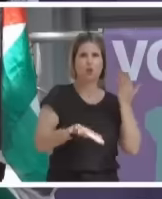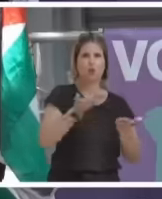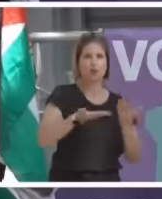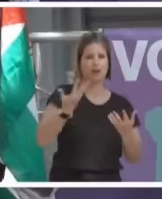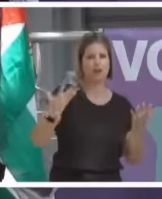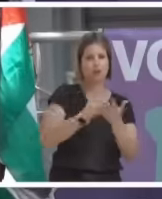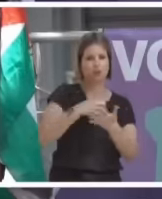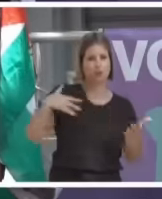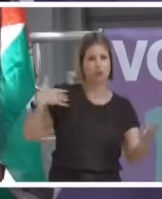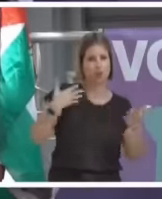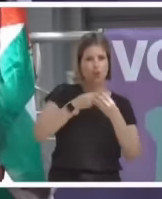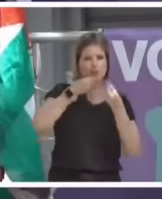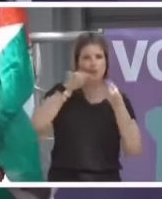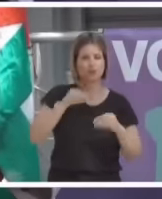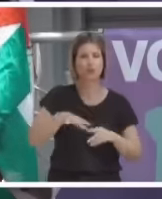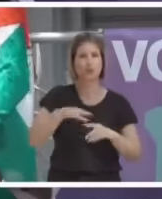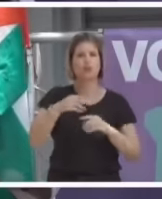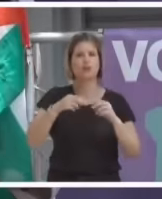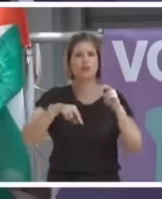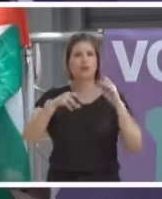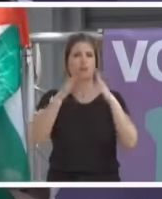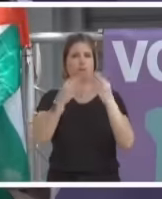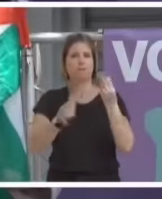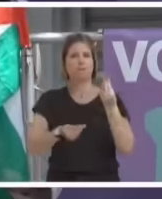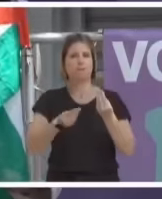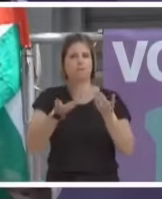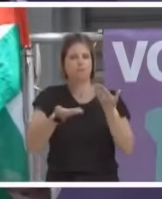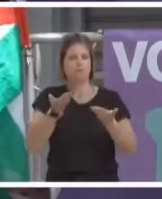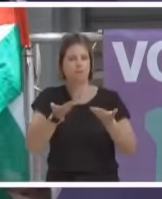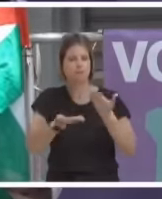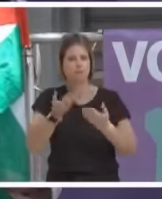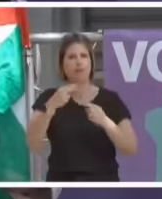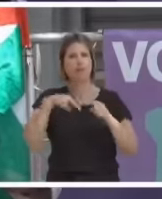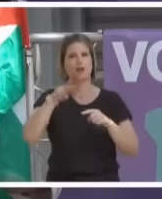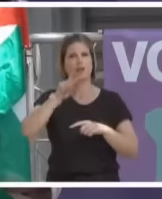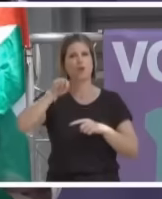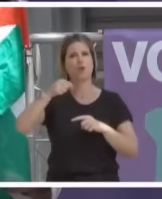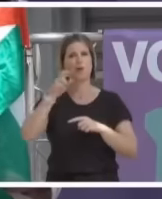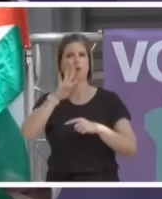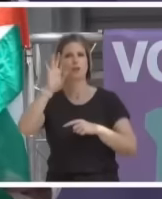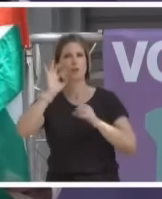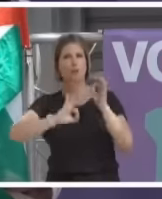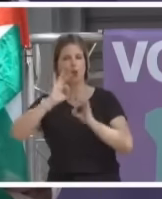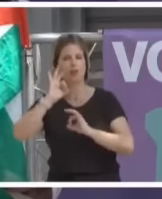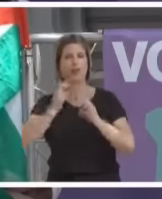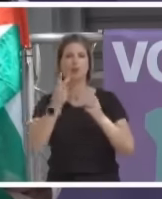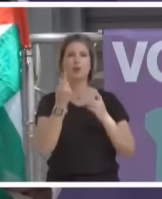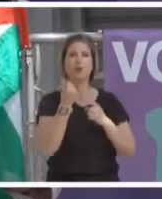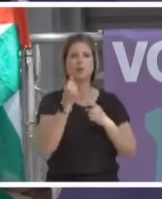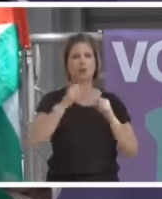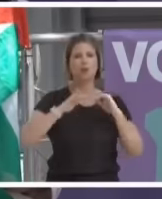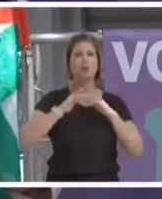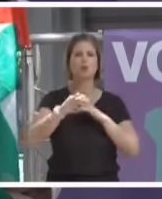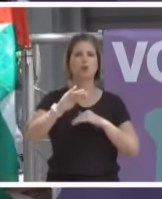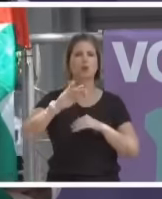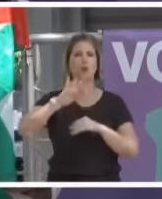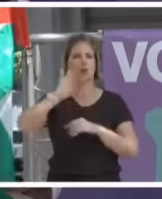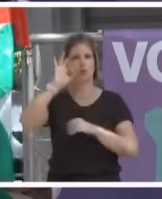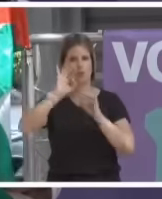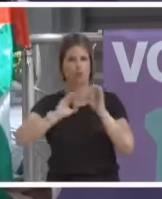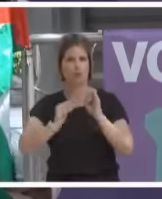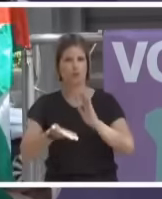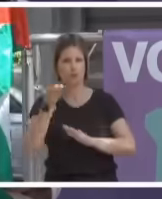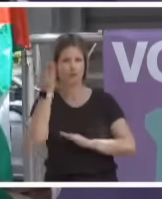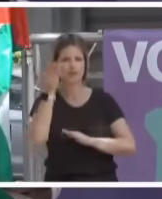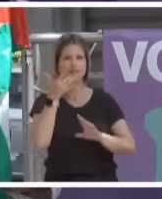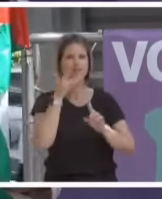tiempo. Y la vivienda creció un 2,5% y el precio de suelo un 4%. ¿Qué quiere decir esto y qué tiene que ver con la situación